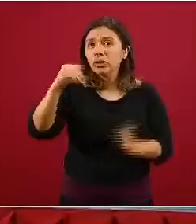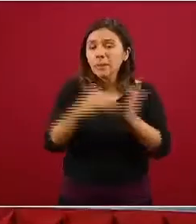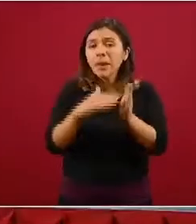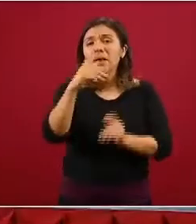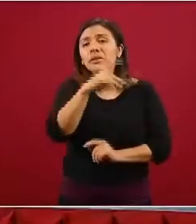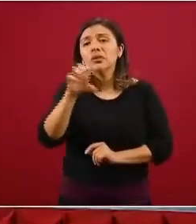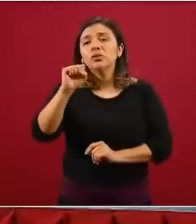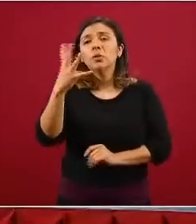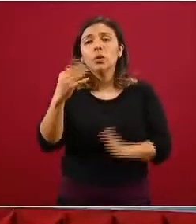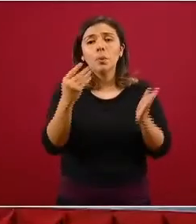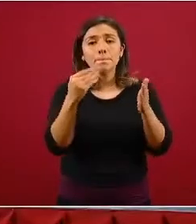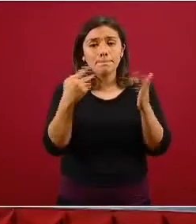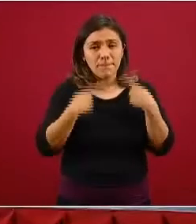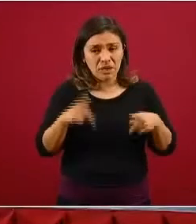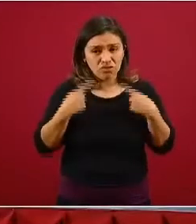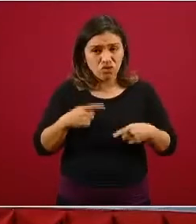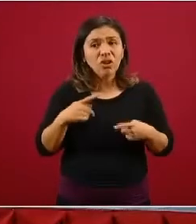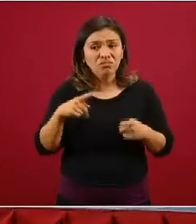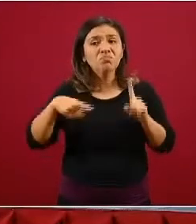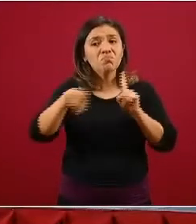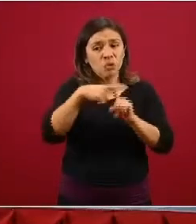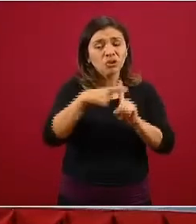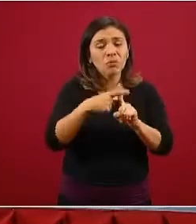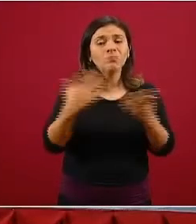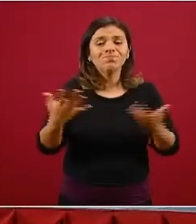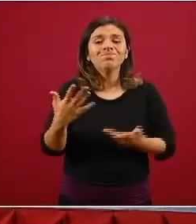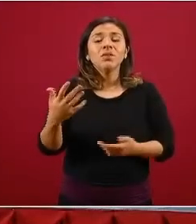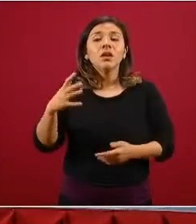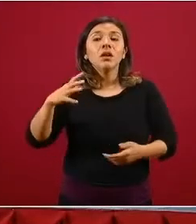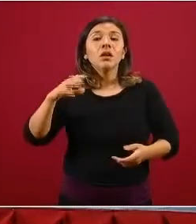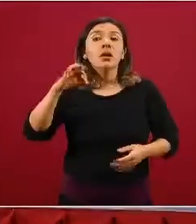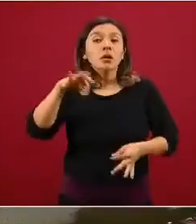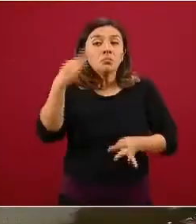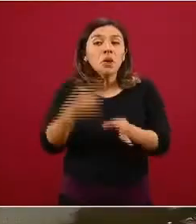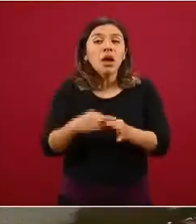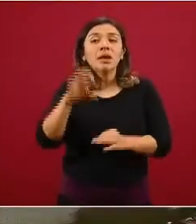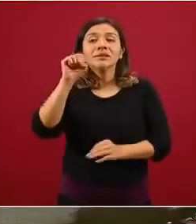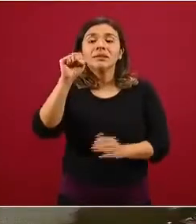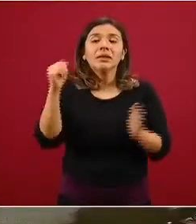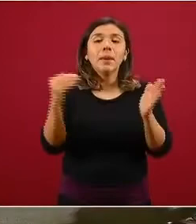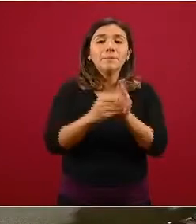560.164 personas y lamentablemente se han confirmado un total de